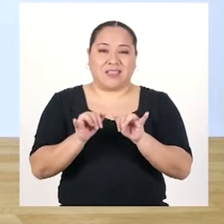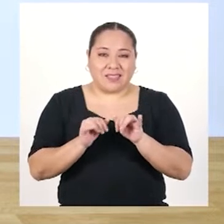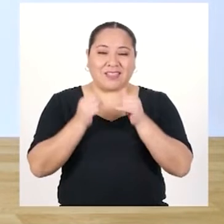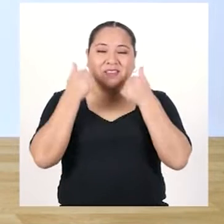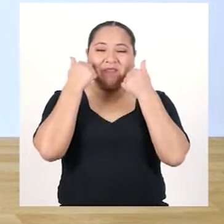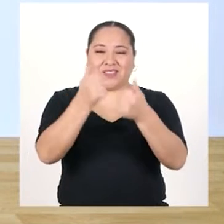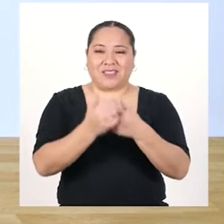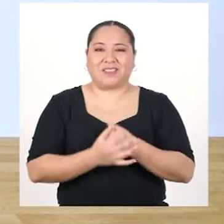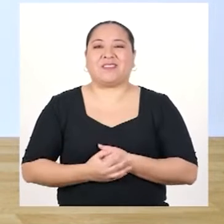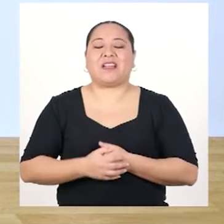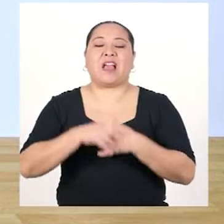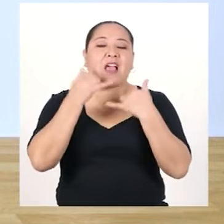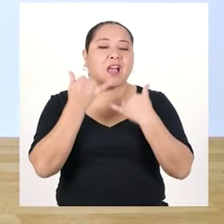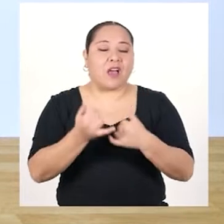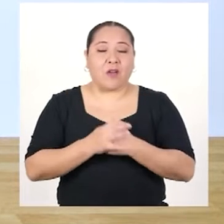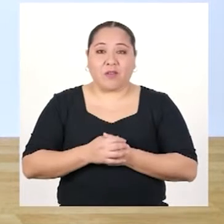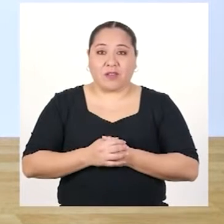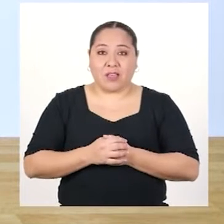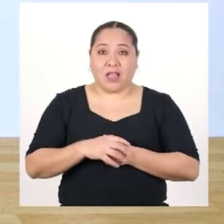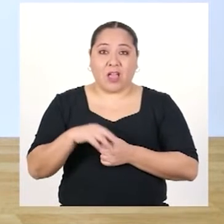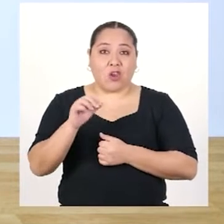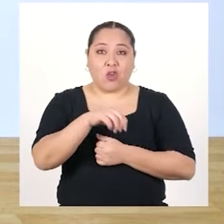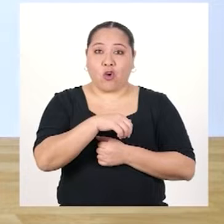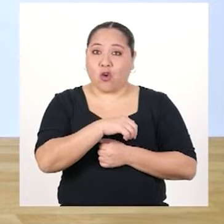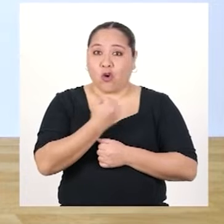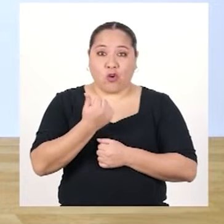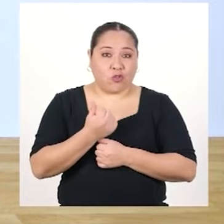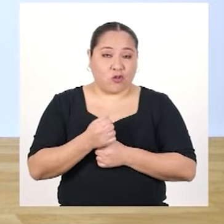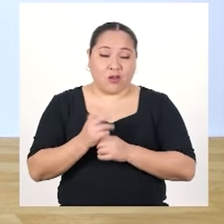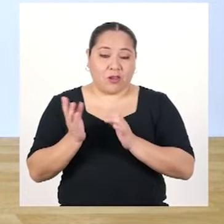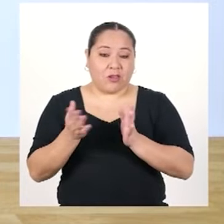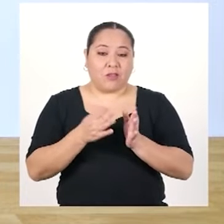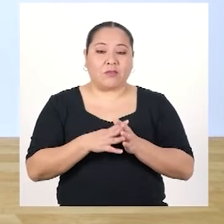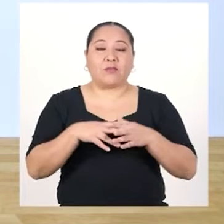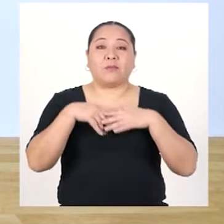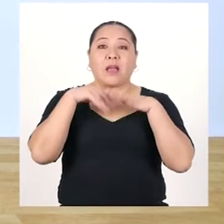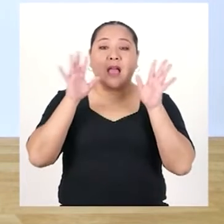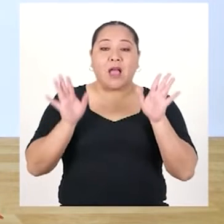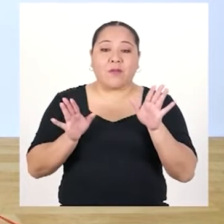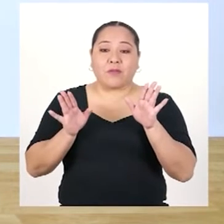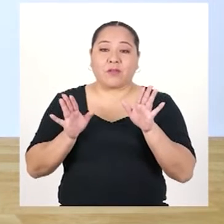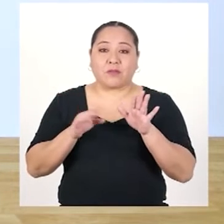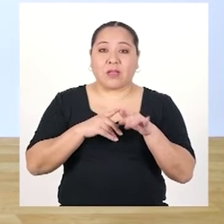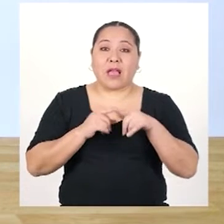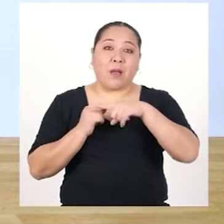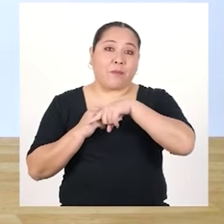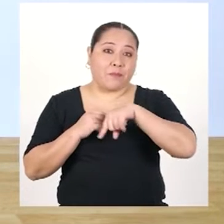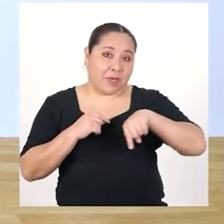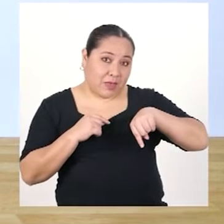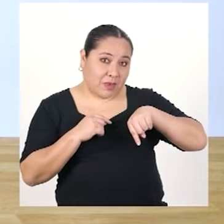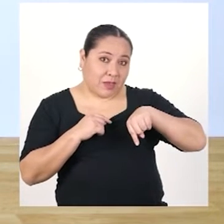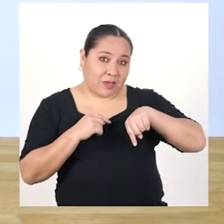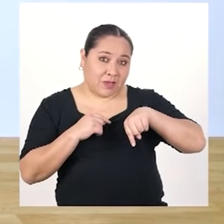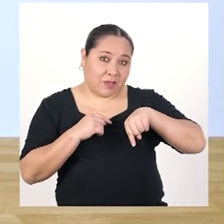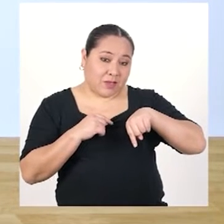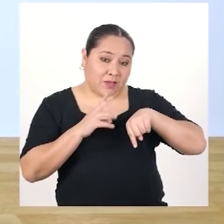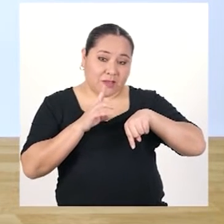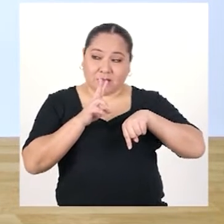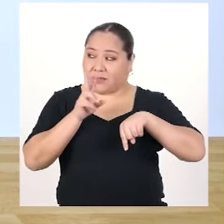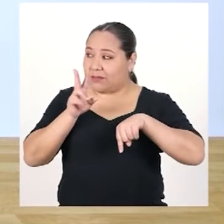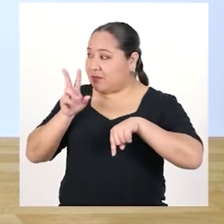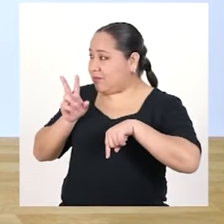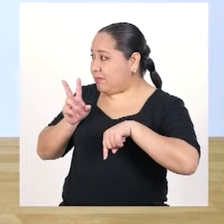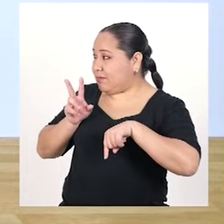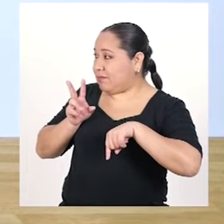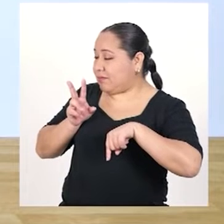es. Ahora, hacia el otro lado. Vamos. Y, muy bien. Miramos para